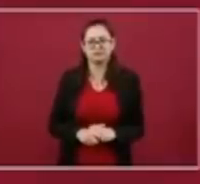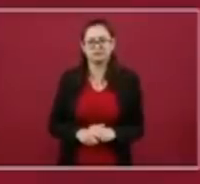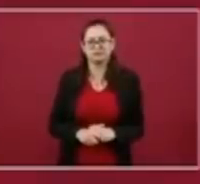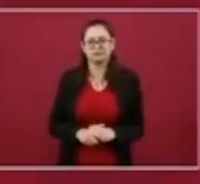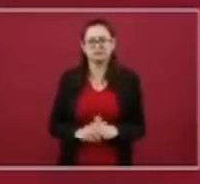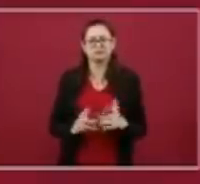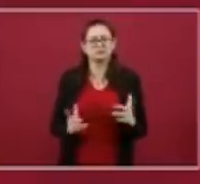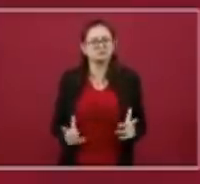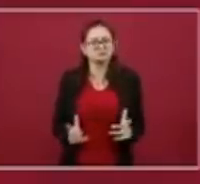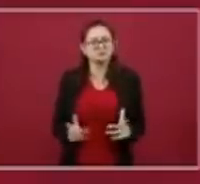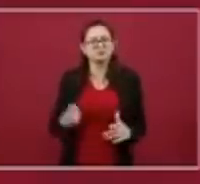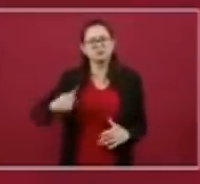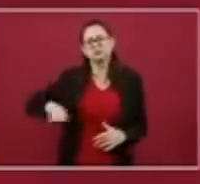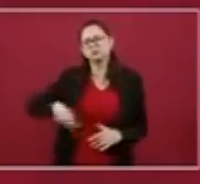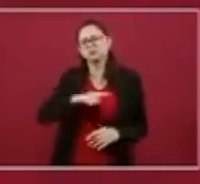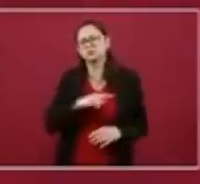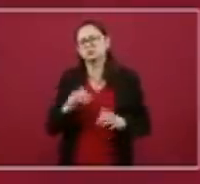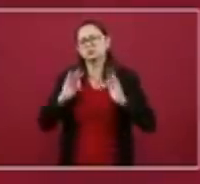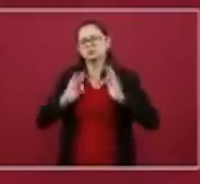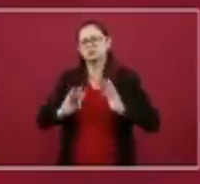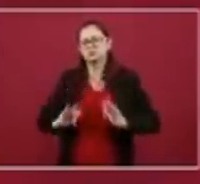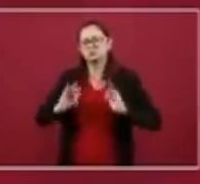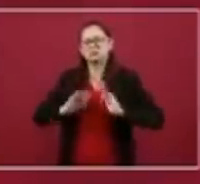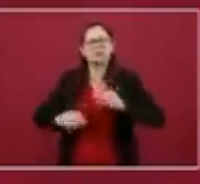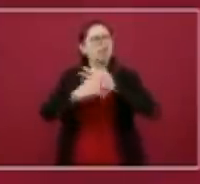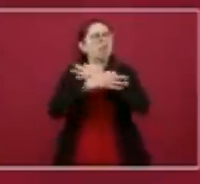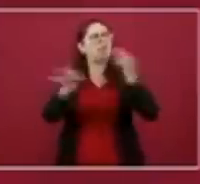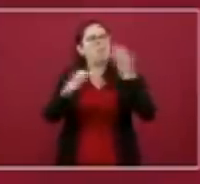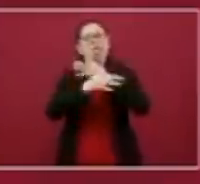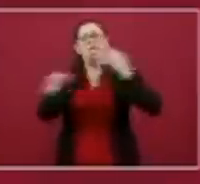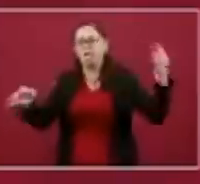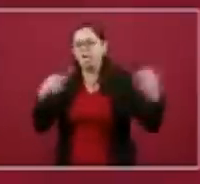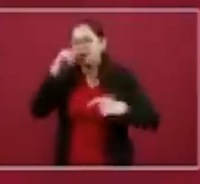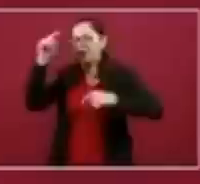Y hemos sido prudentes, no lo hemos dicho.